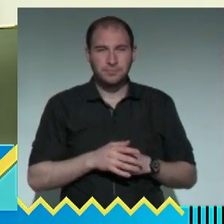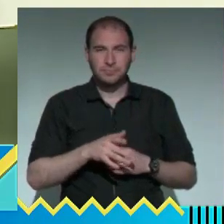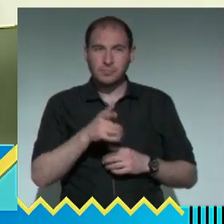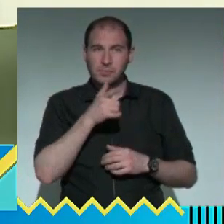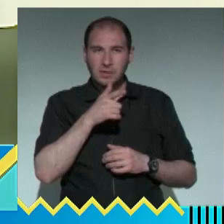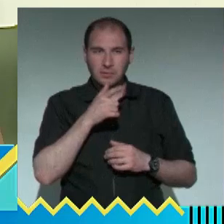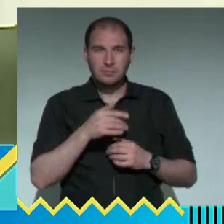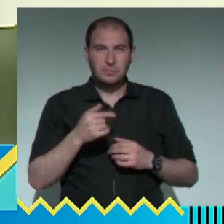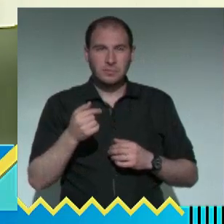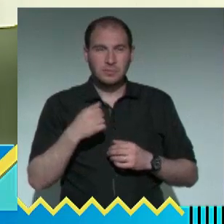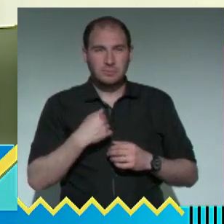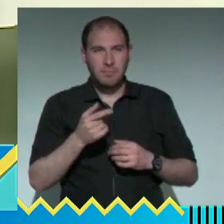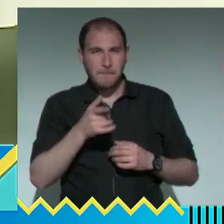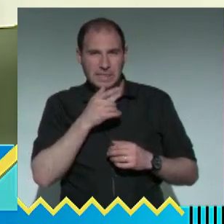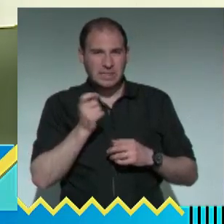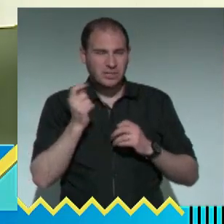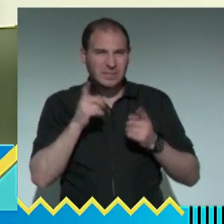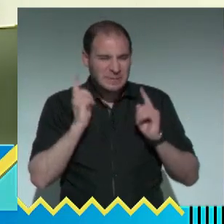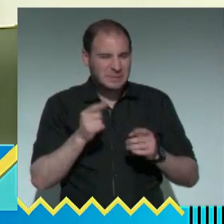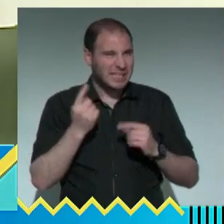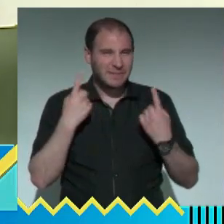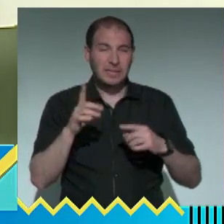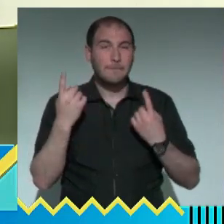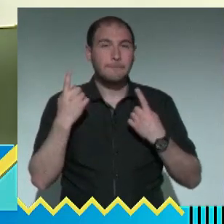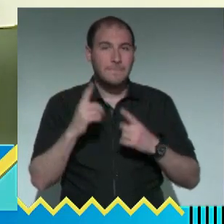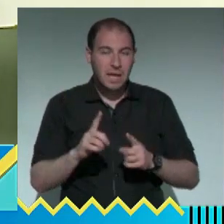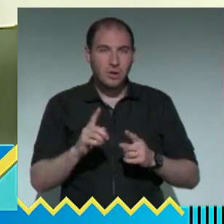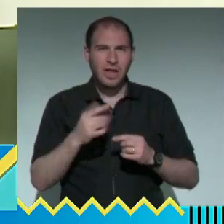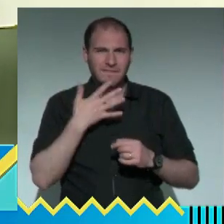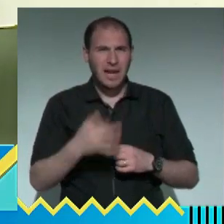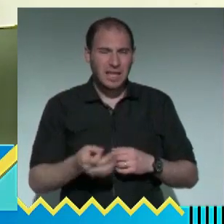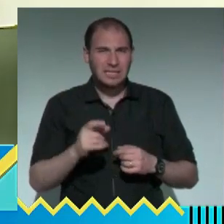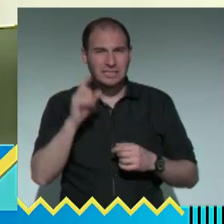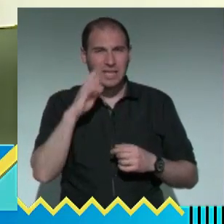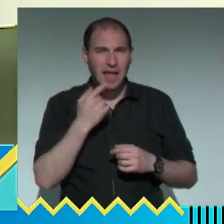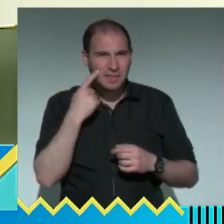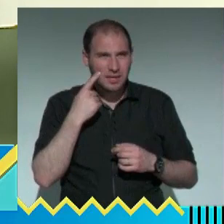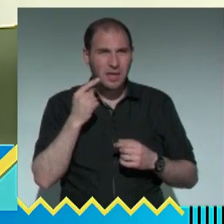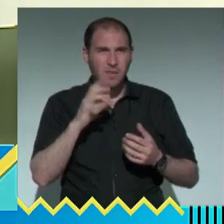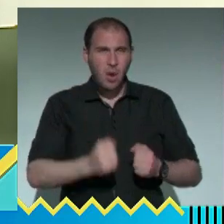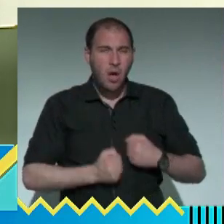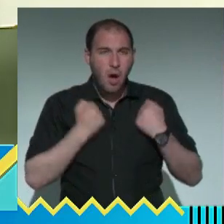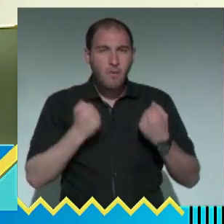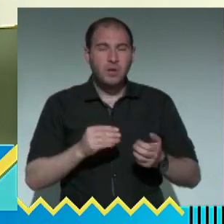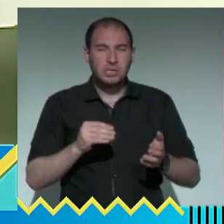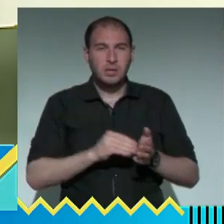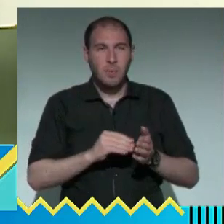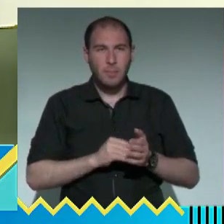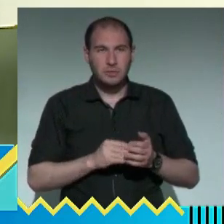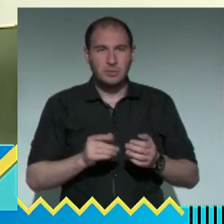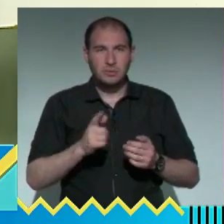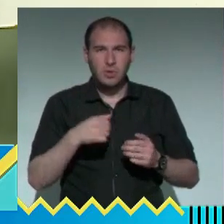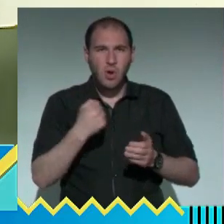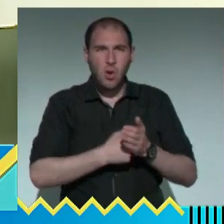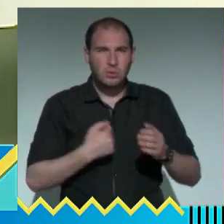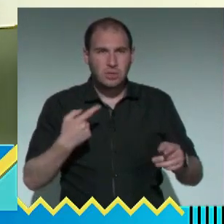quizás estoy pecando de no decirlo tal cual, pero ¿creen que fue así, que Cerati tenía esa figura tan fuerte que en algún momento, bueno, tuvieron que